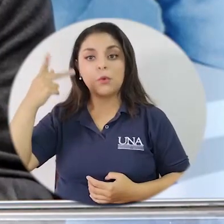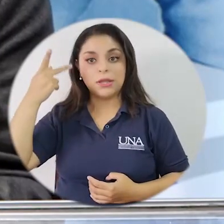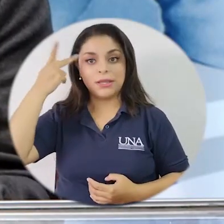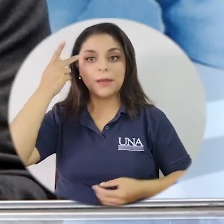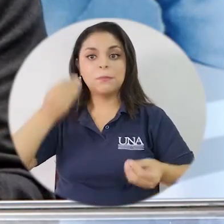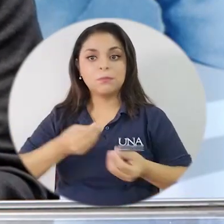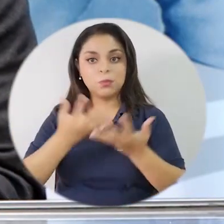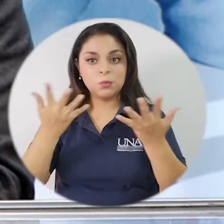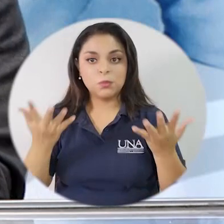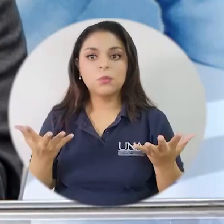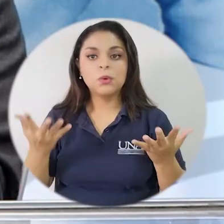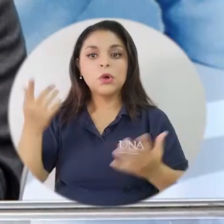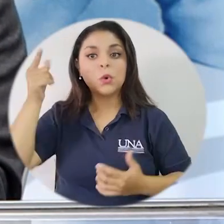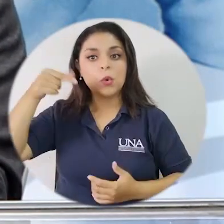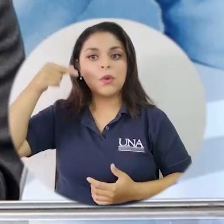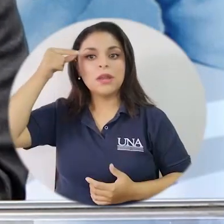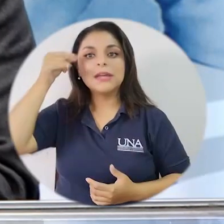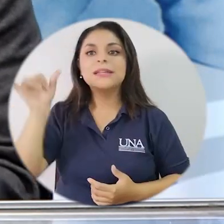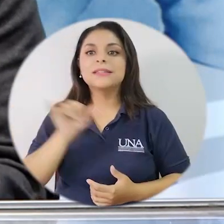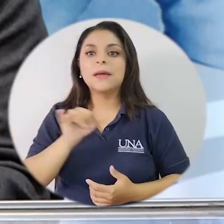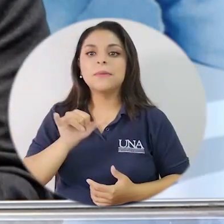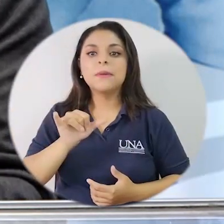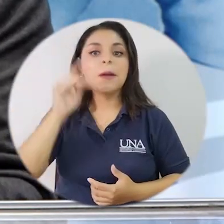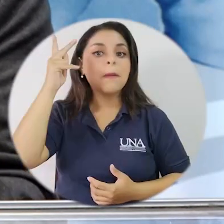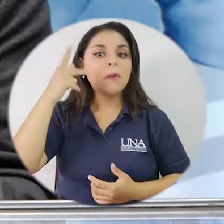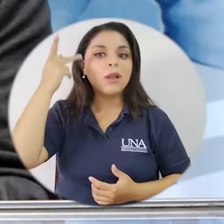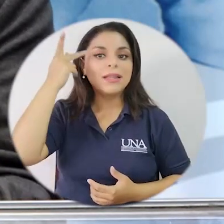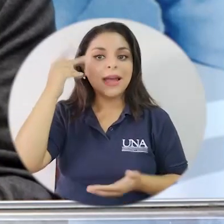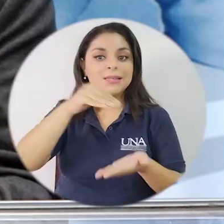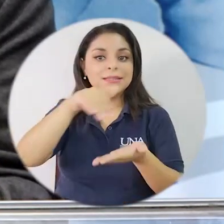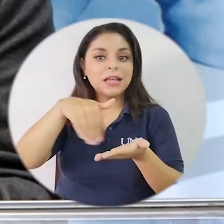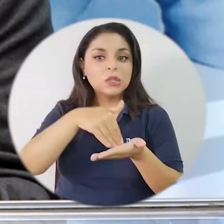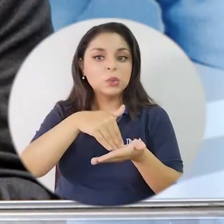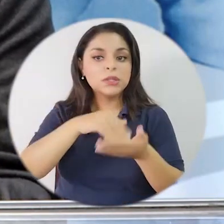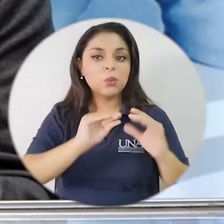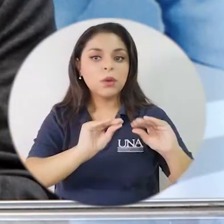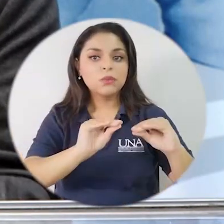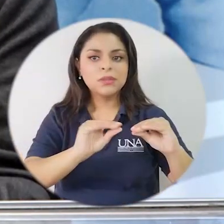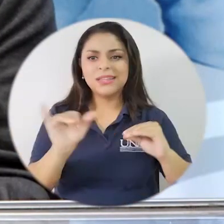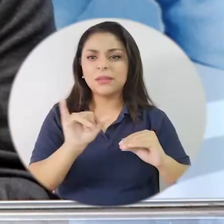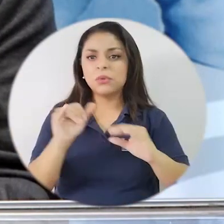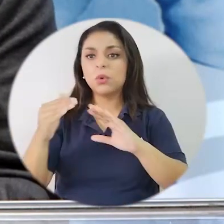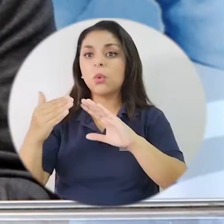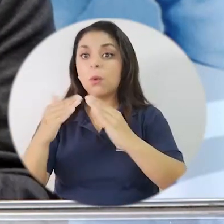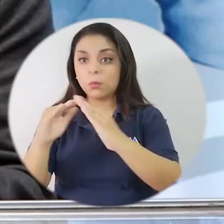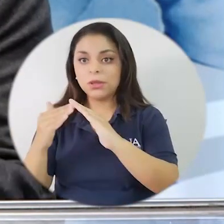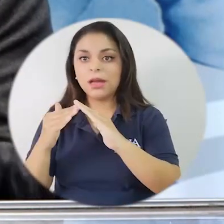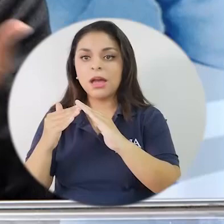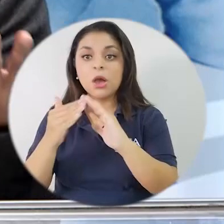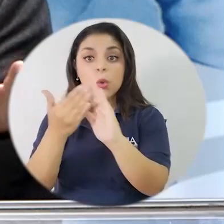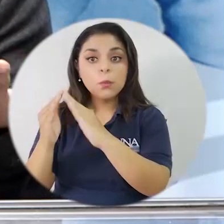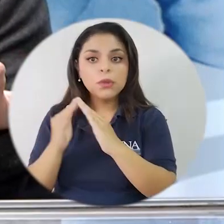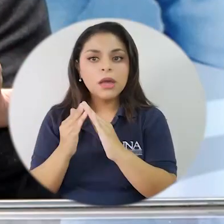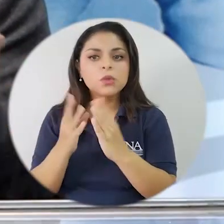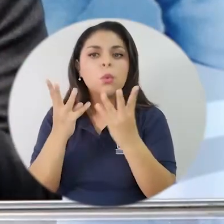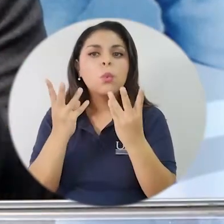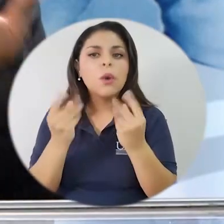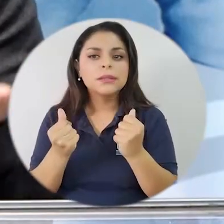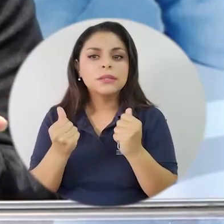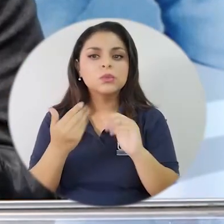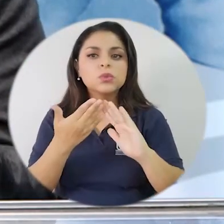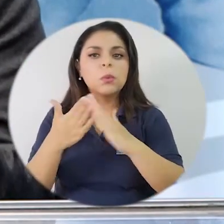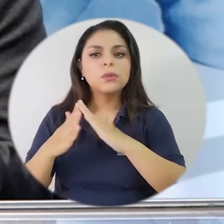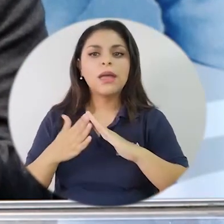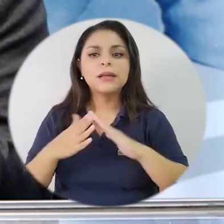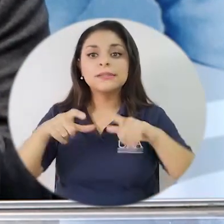de Estado y también a nivel de política de centros educativos, e inclusive la misma comunidad. ¿Cuántas comunidades tenemos si tenemos una cancha pero está